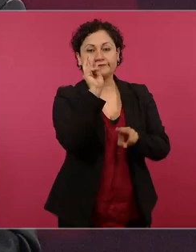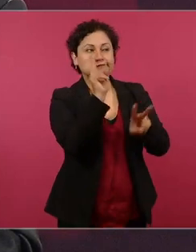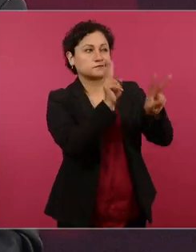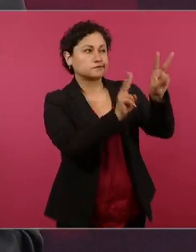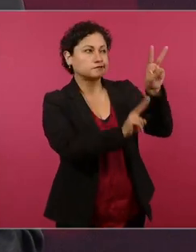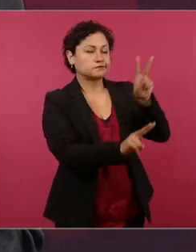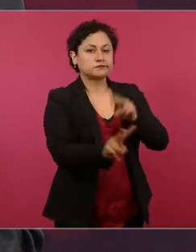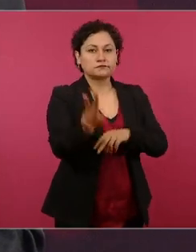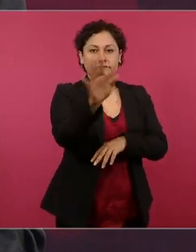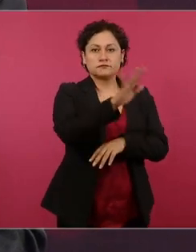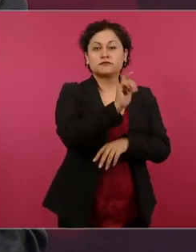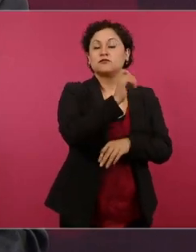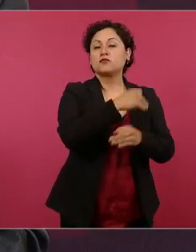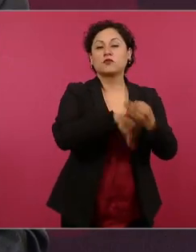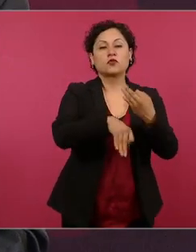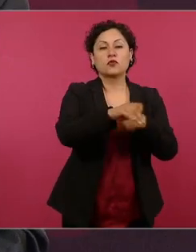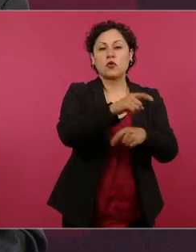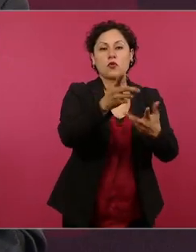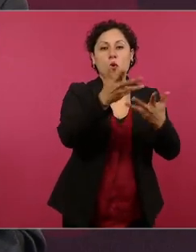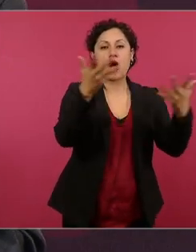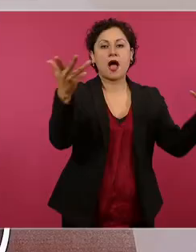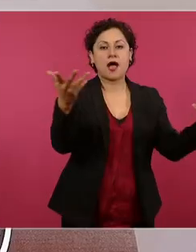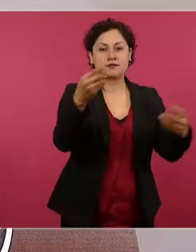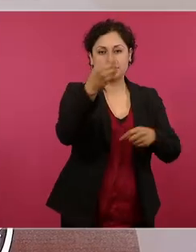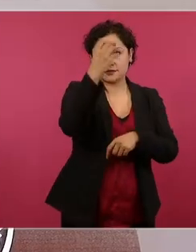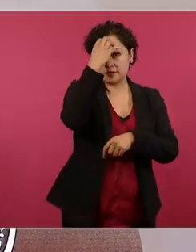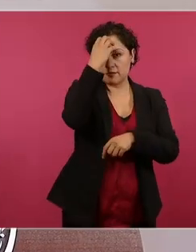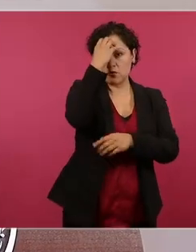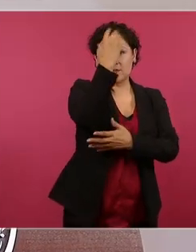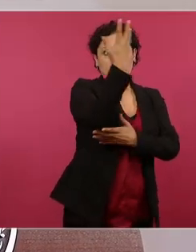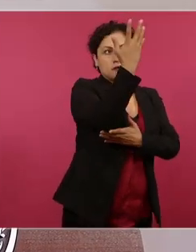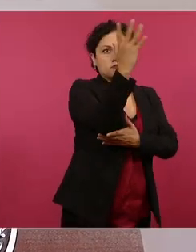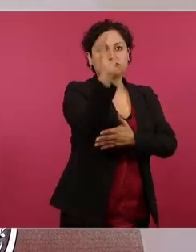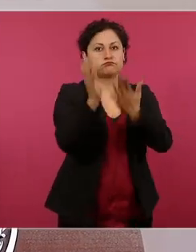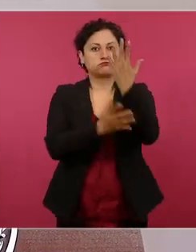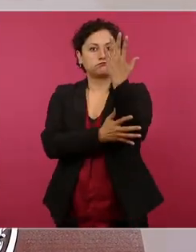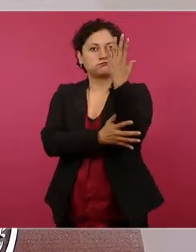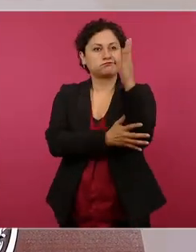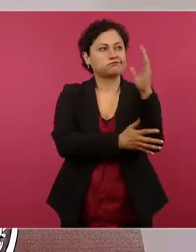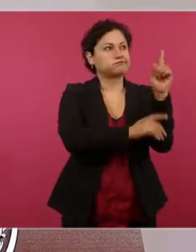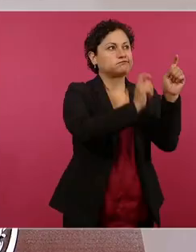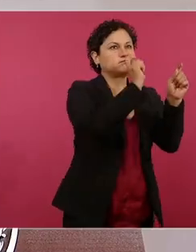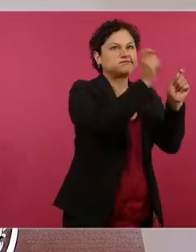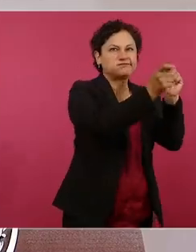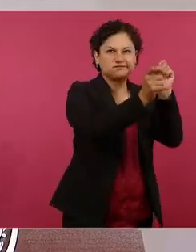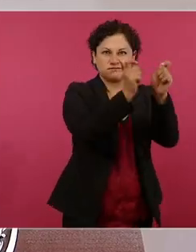en el bosque de Chapultepec. Es algo